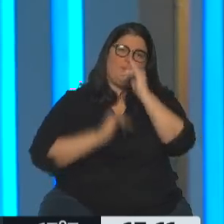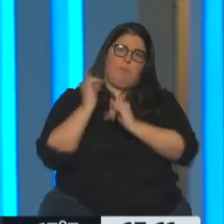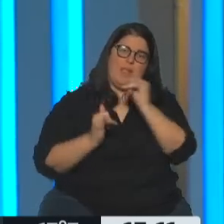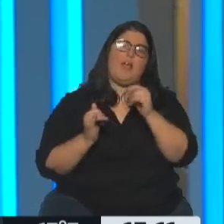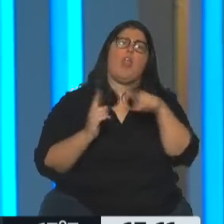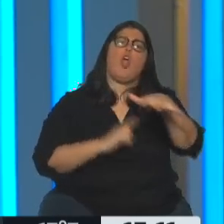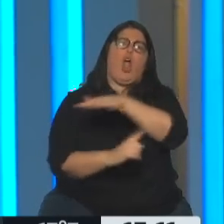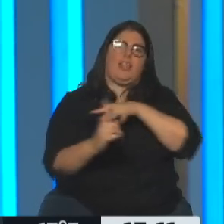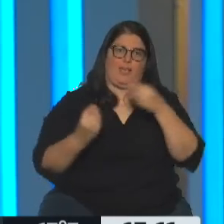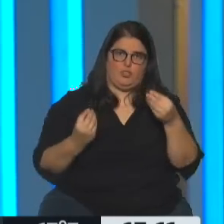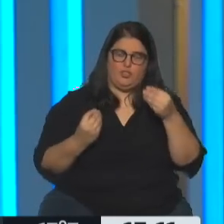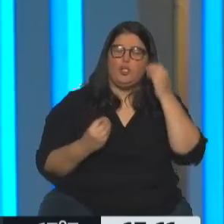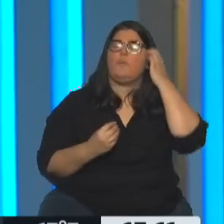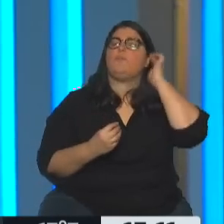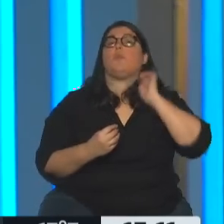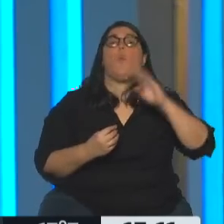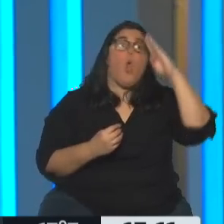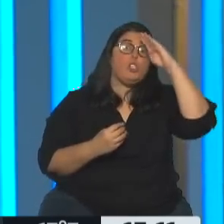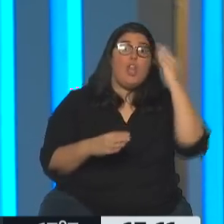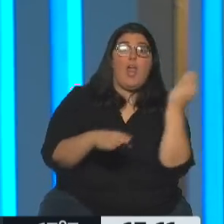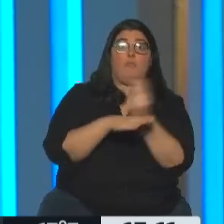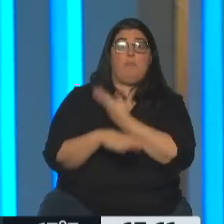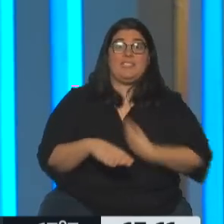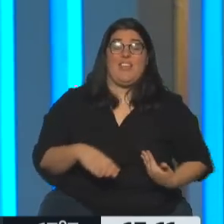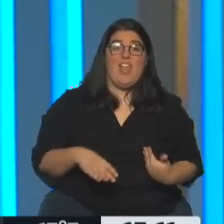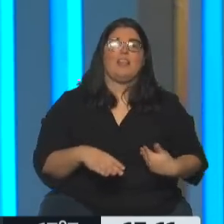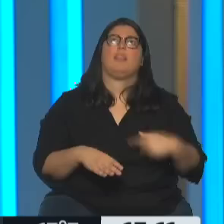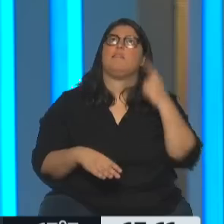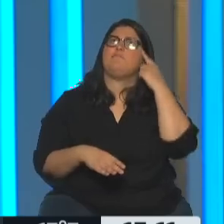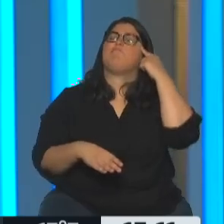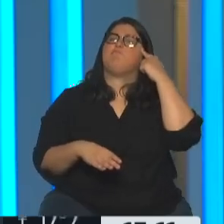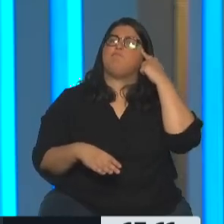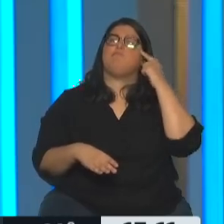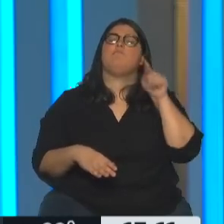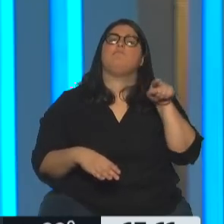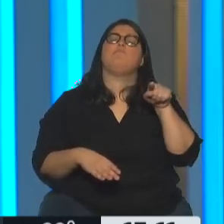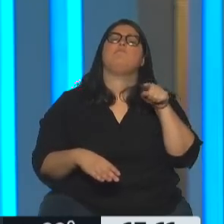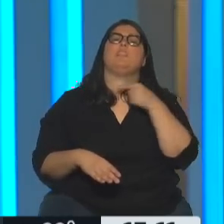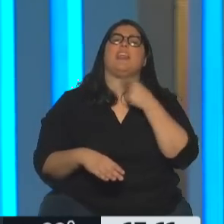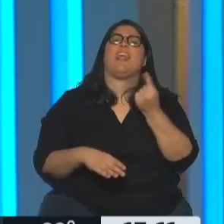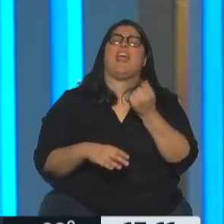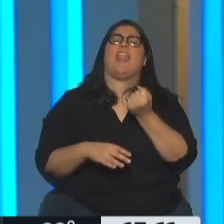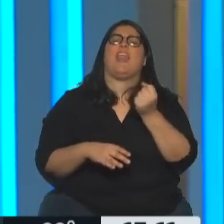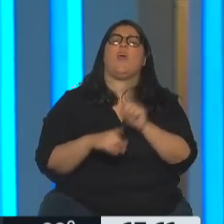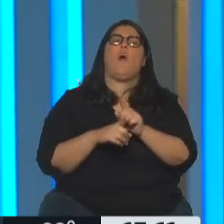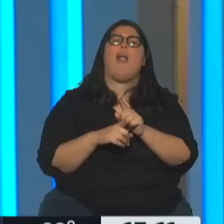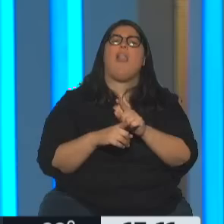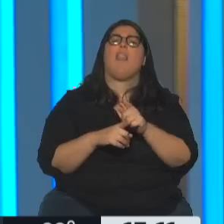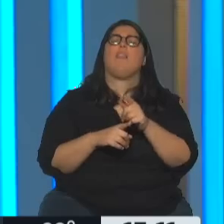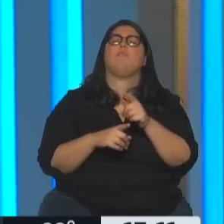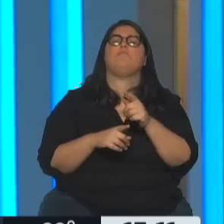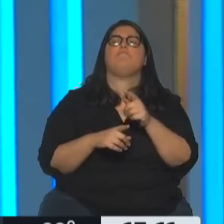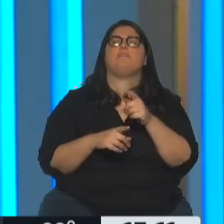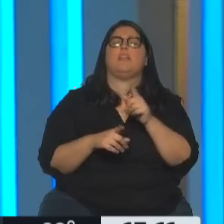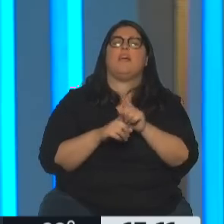cual, desde el momento en el que llegó Jair Bolsonaro, con la idea de, digamos, sacar toda limitación o lo que